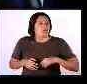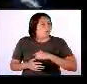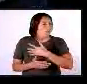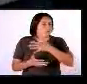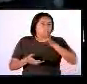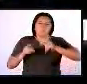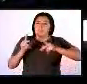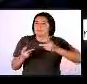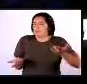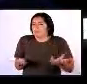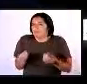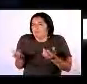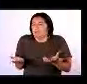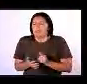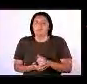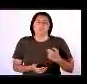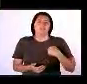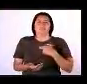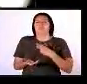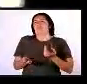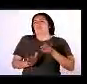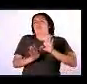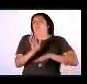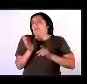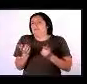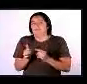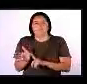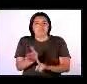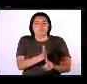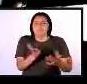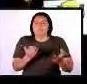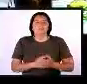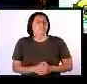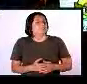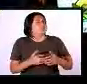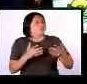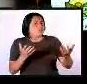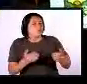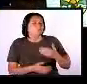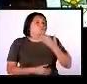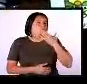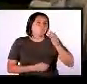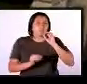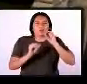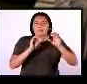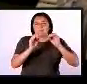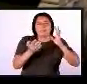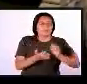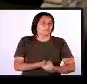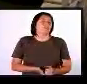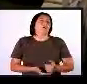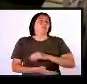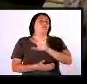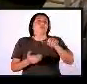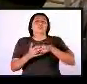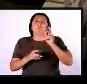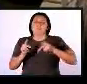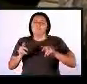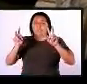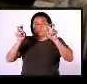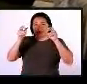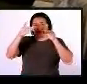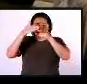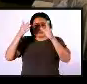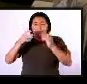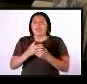discrimina. Así que nosotros es lo que menos tenemos que hacer, no discriminar. Muy a mi estilo, les mando muchos besos de chocolate a toda la gente de